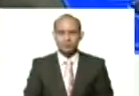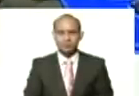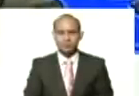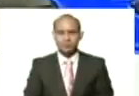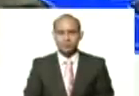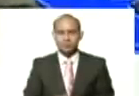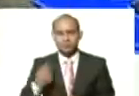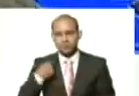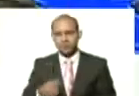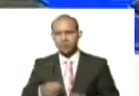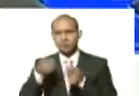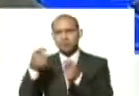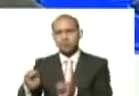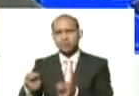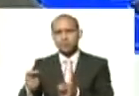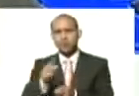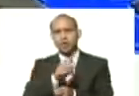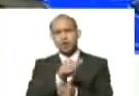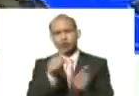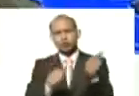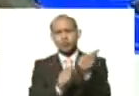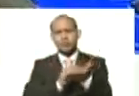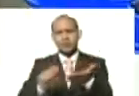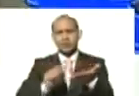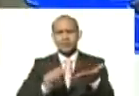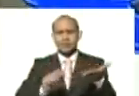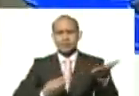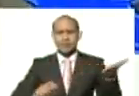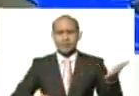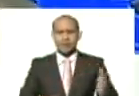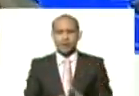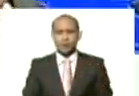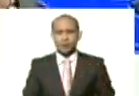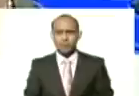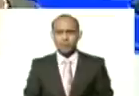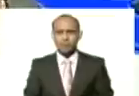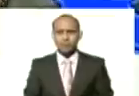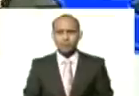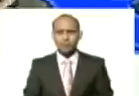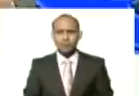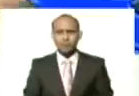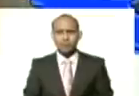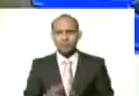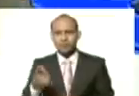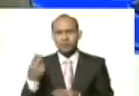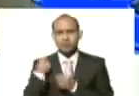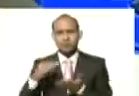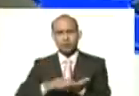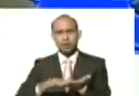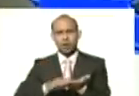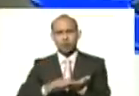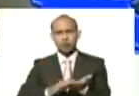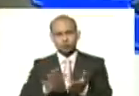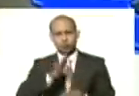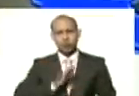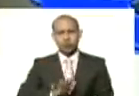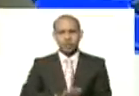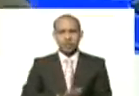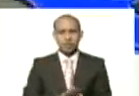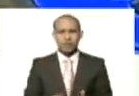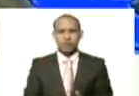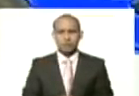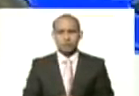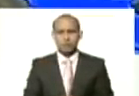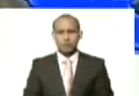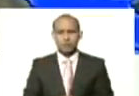Yo pongo a Tomás Channon, que era subsecretario para asuntos del hemisferio, para que resolvamos esto.